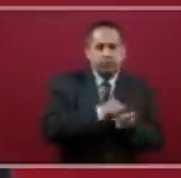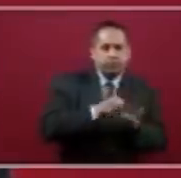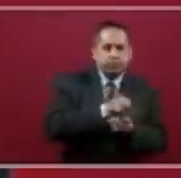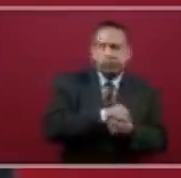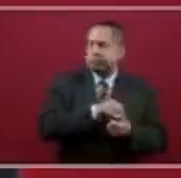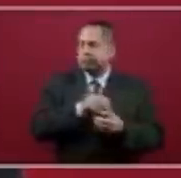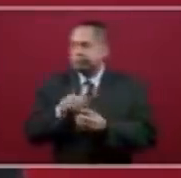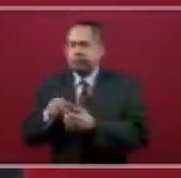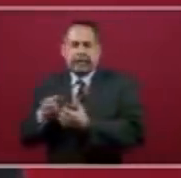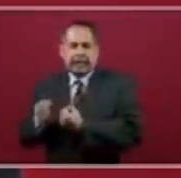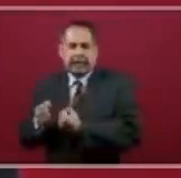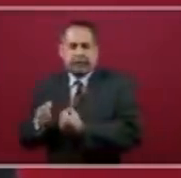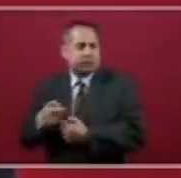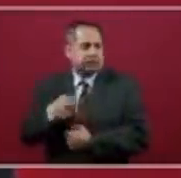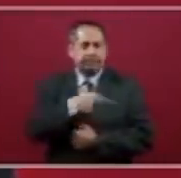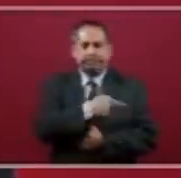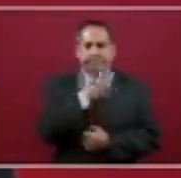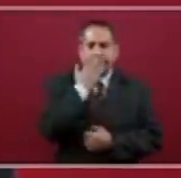agua